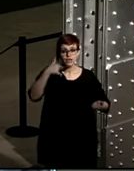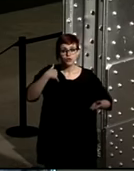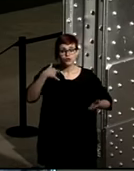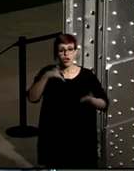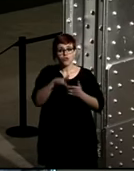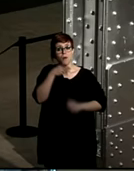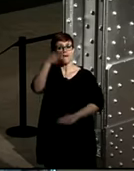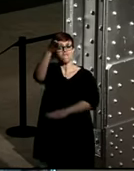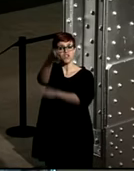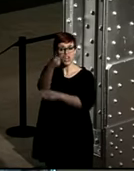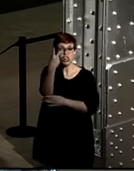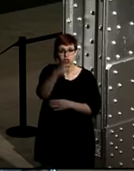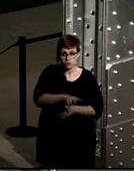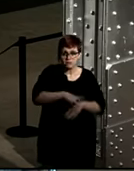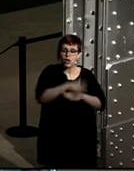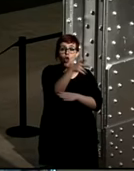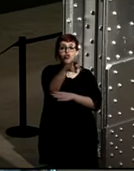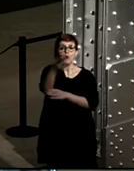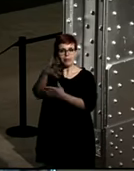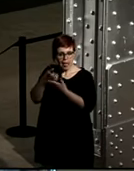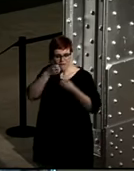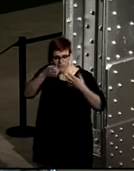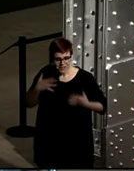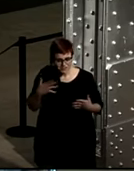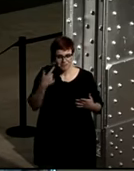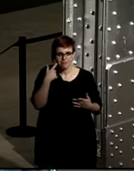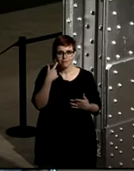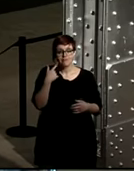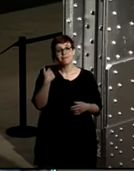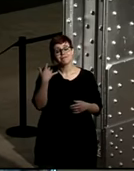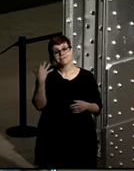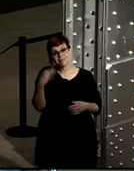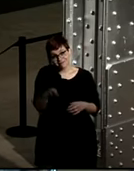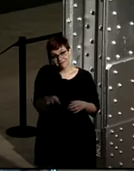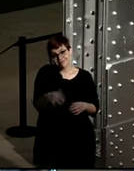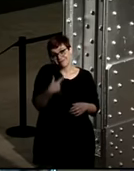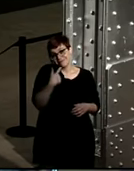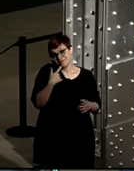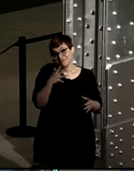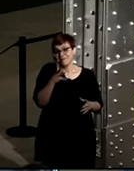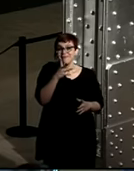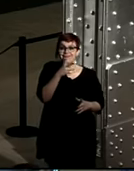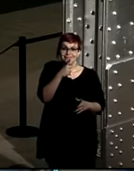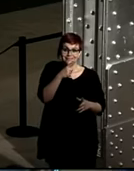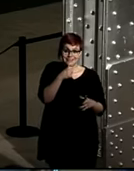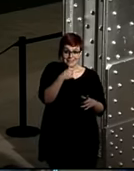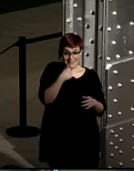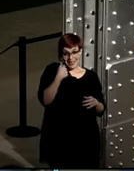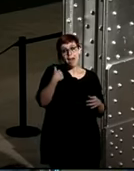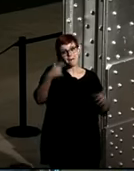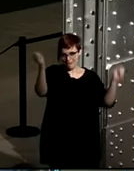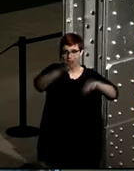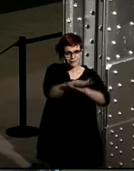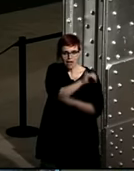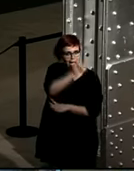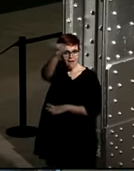para allá, estuve 2 meses y saqué un documental. Vale, pues sí. ¿A Katmandú? Pero me parece que voy a coger el avión. Pero